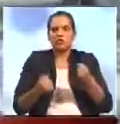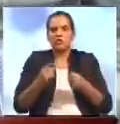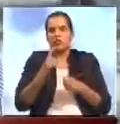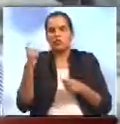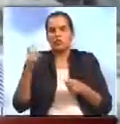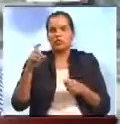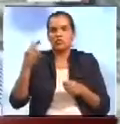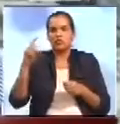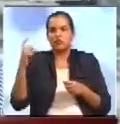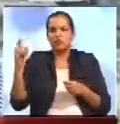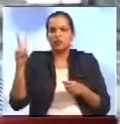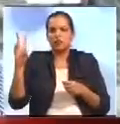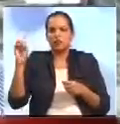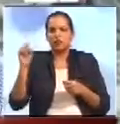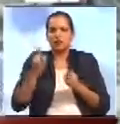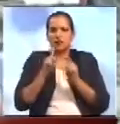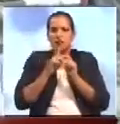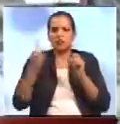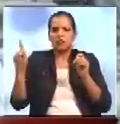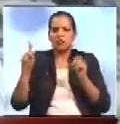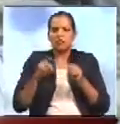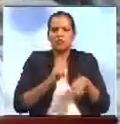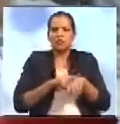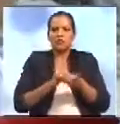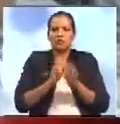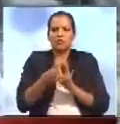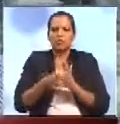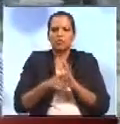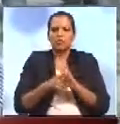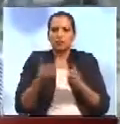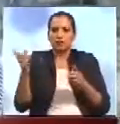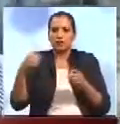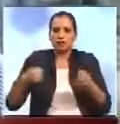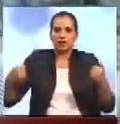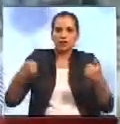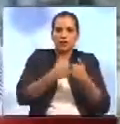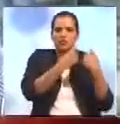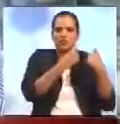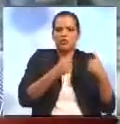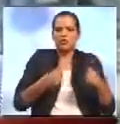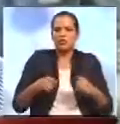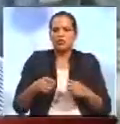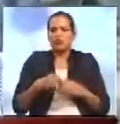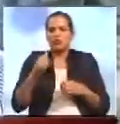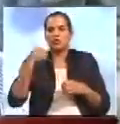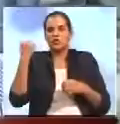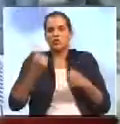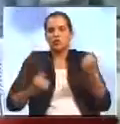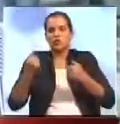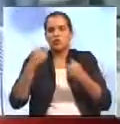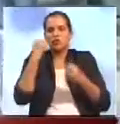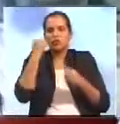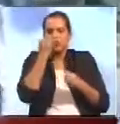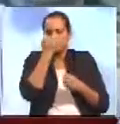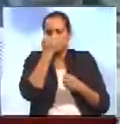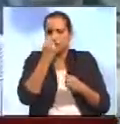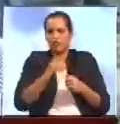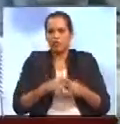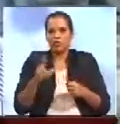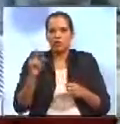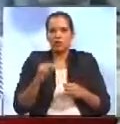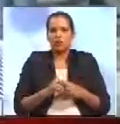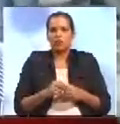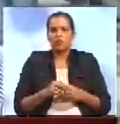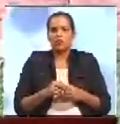100 a 120 kilómetros por hora para que lo arrastre al Suzuki 12 metros, él no se dice que ha venido a 20 kilómetros